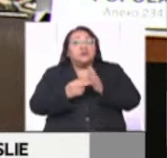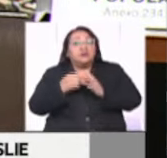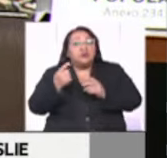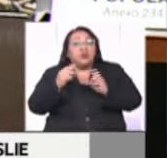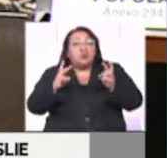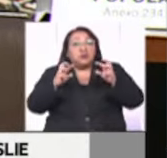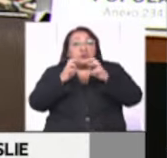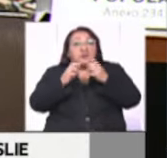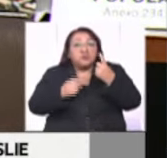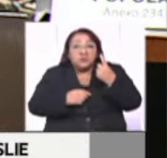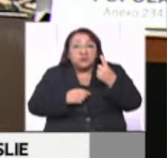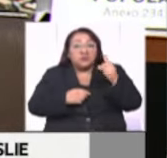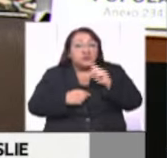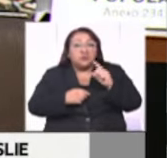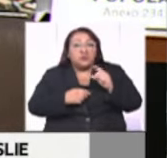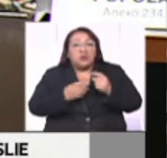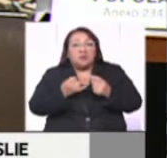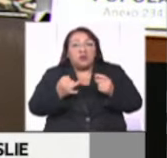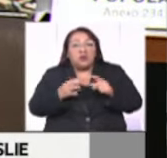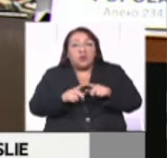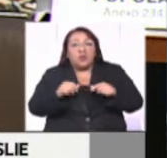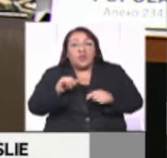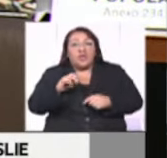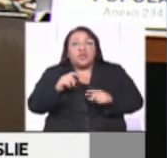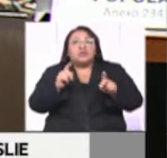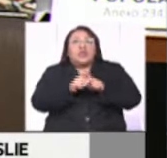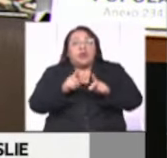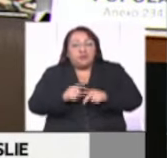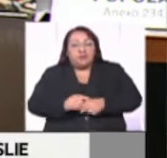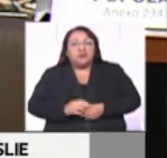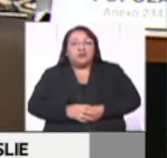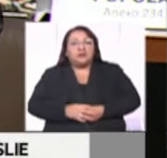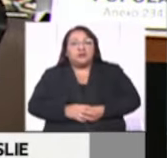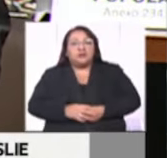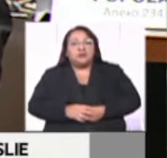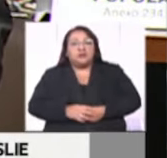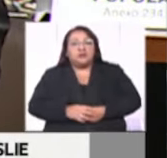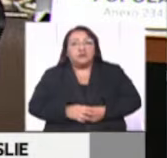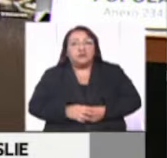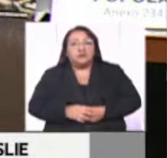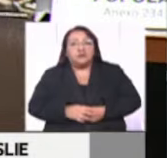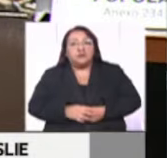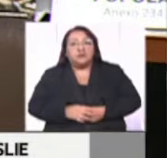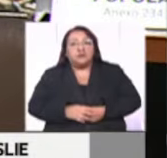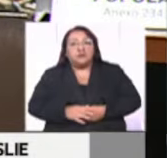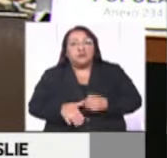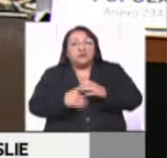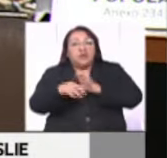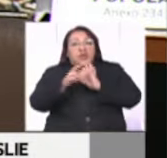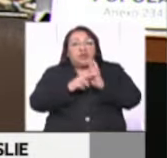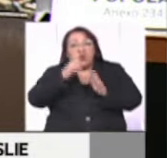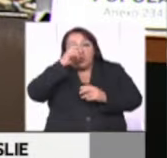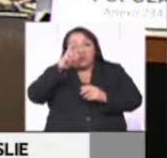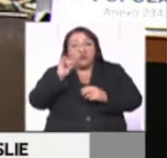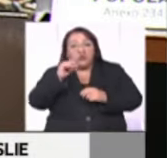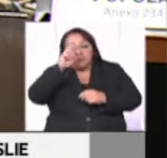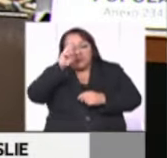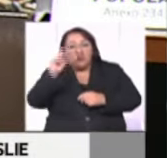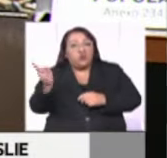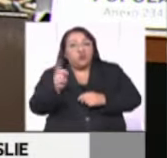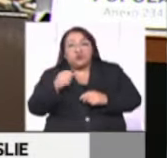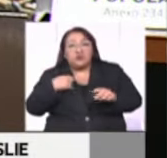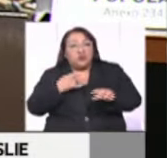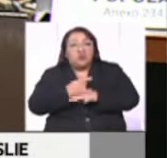de Machu Picchu, no solo del Valle Sagrado de los Incas, sino, por supuesto, de toda la región del Cusco y del país. No estamos